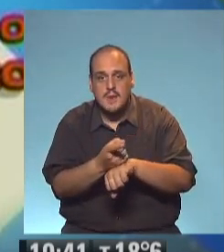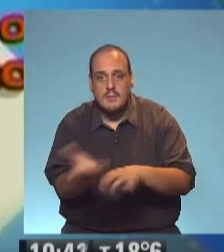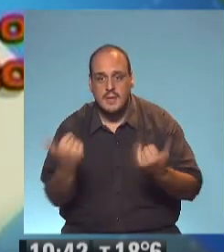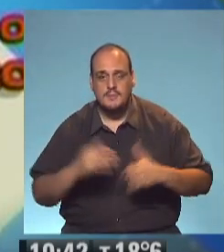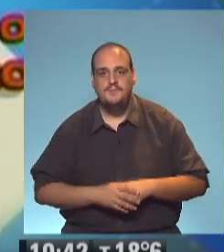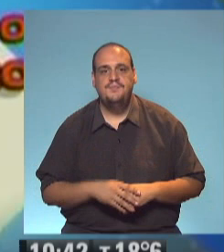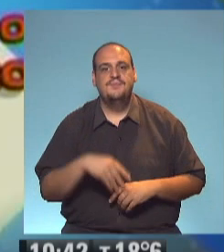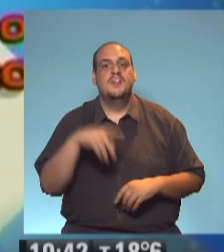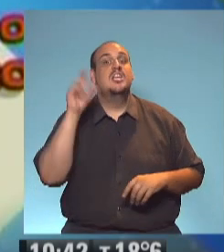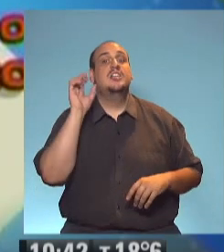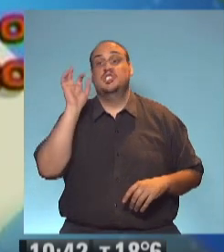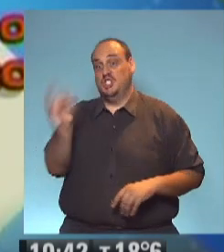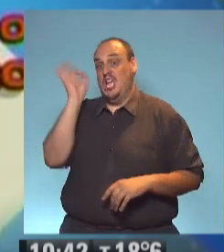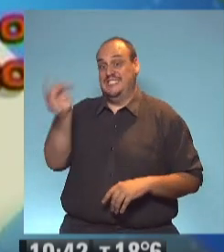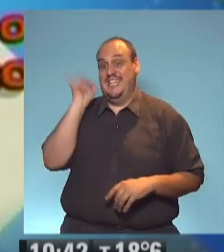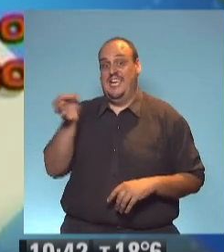¡Yo lo sé!